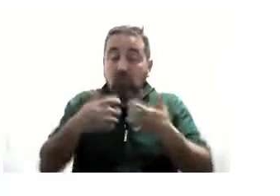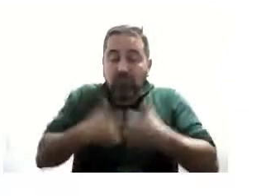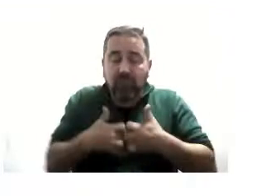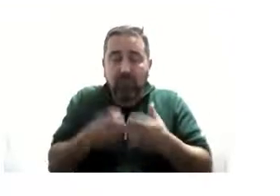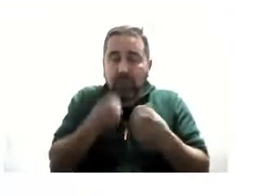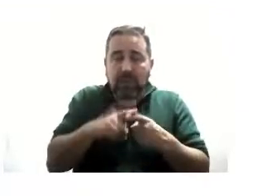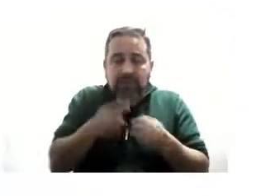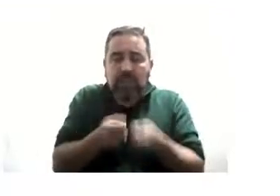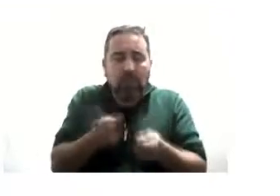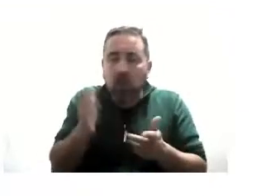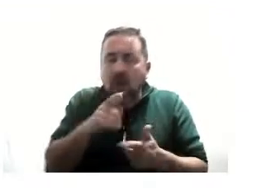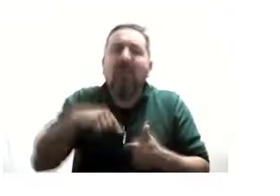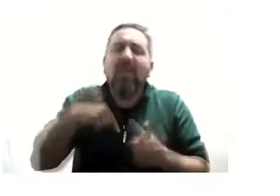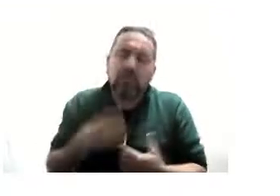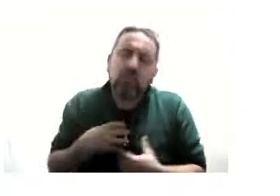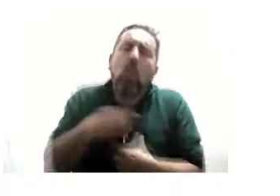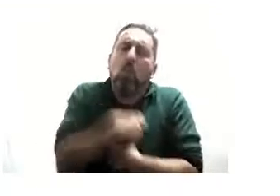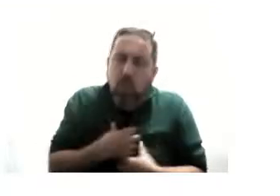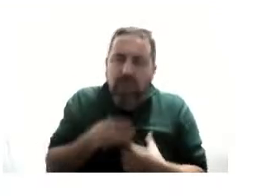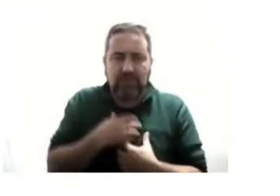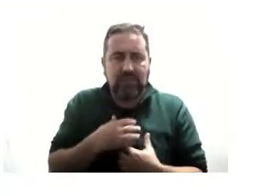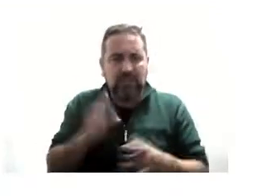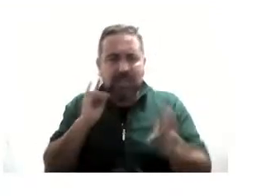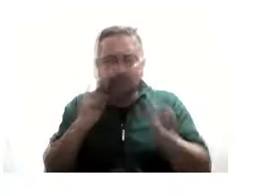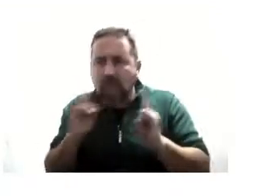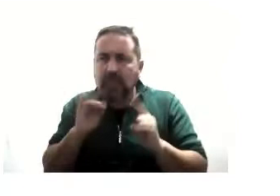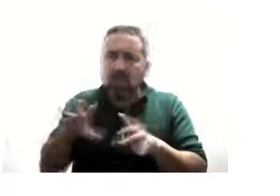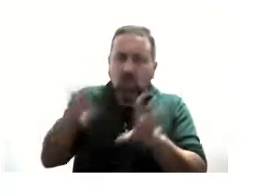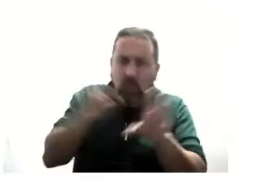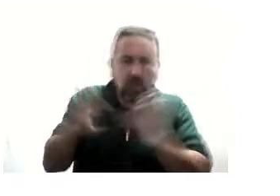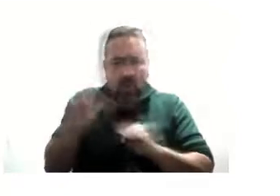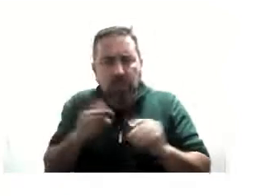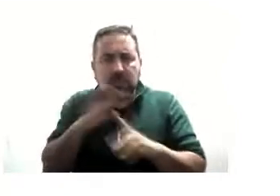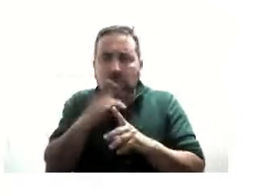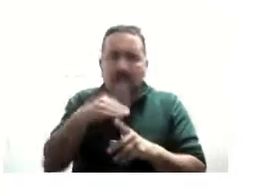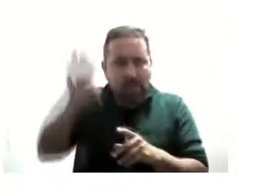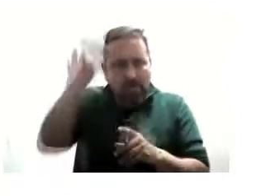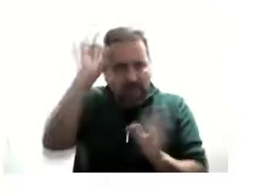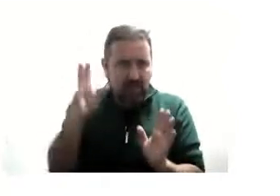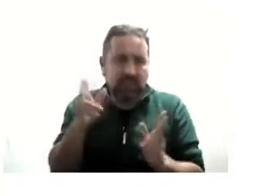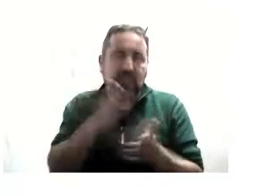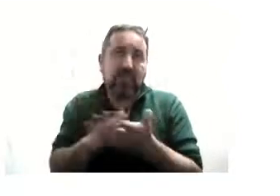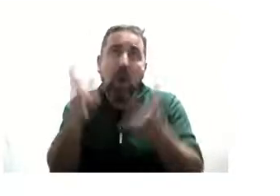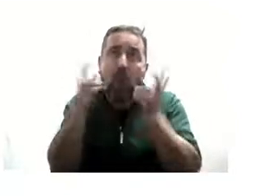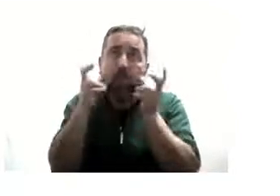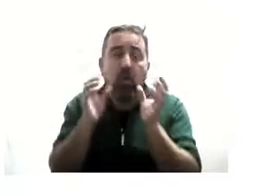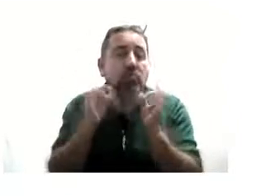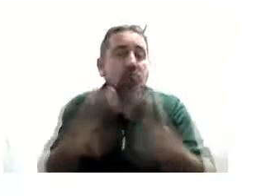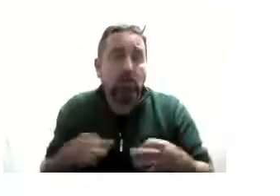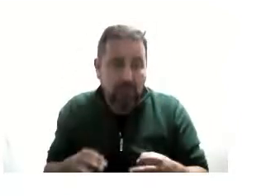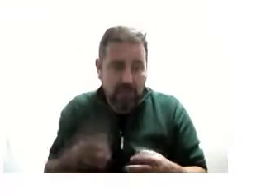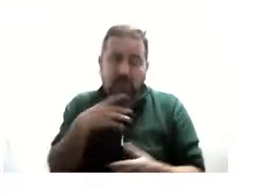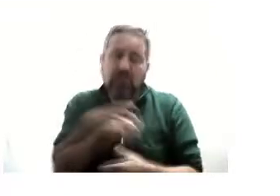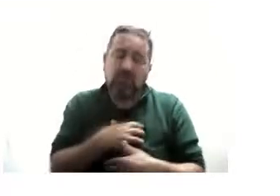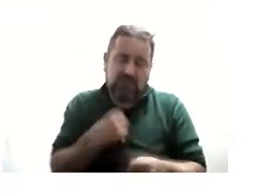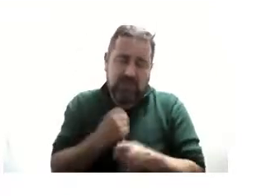le va a costar muchísimo, digamos, interpretar las señales que le produce el implante coclear con una audición normal, y la rehabilitación va a ser más dura,